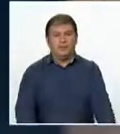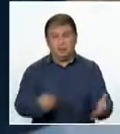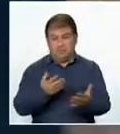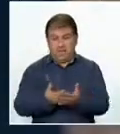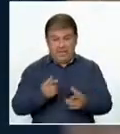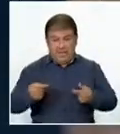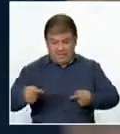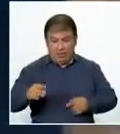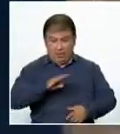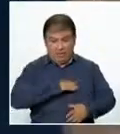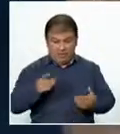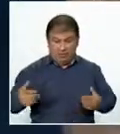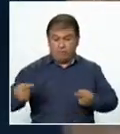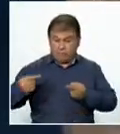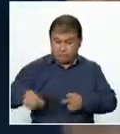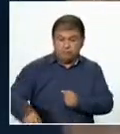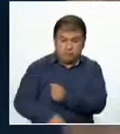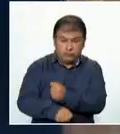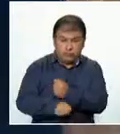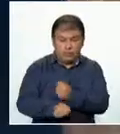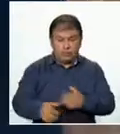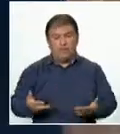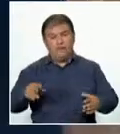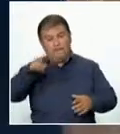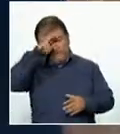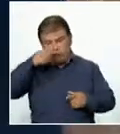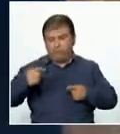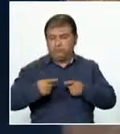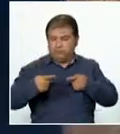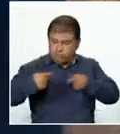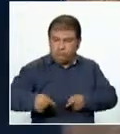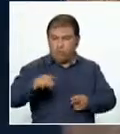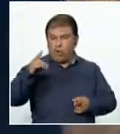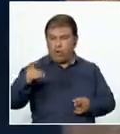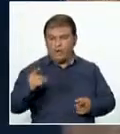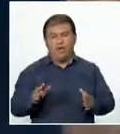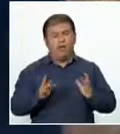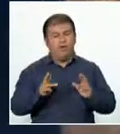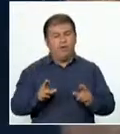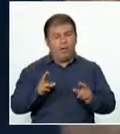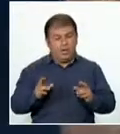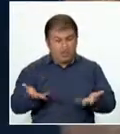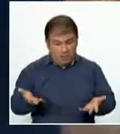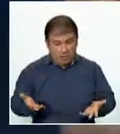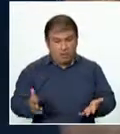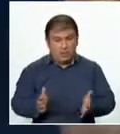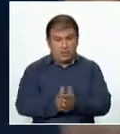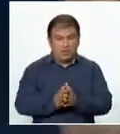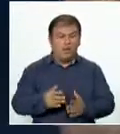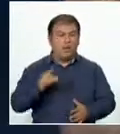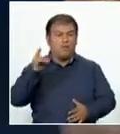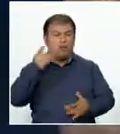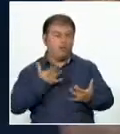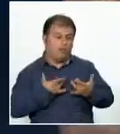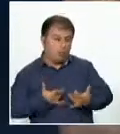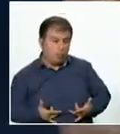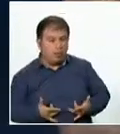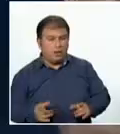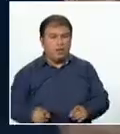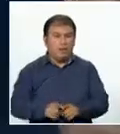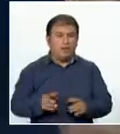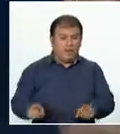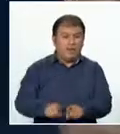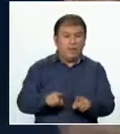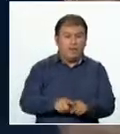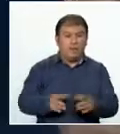Bueno, este jueves tenemos fútbol también, pues, ¿no? Juega Perú contra Bolivia, que esperemos esté un poco deprimido por lo que ha sucedido. Y además